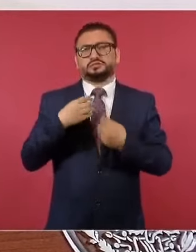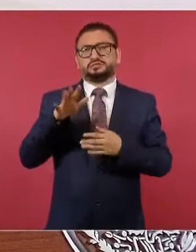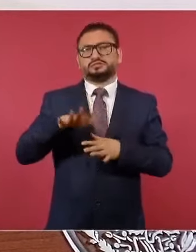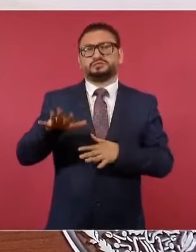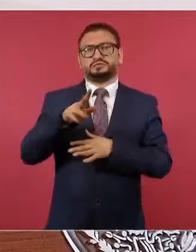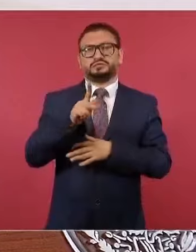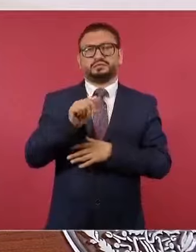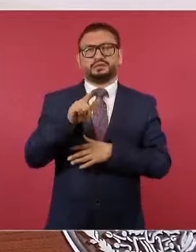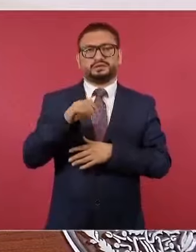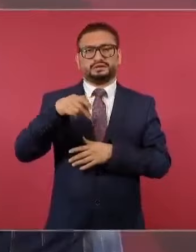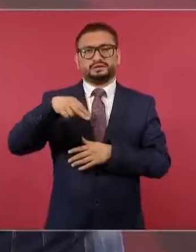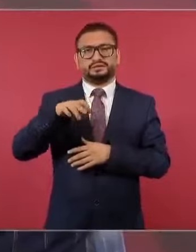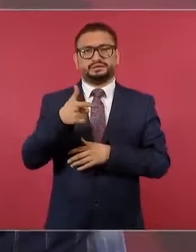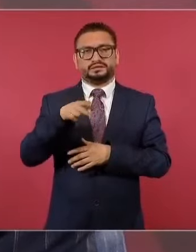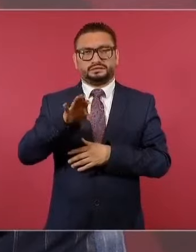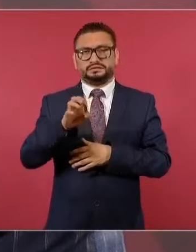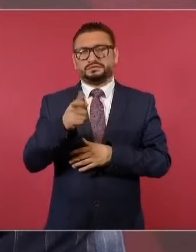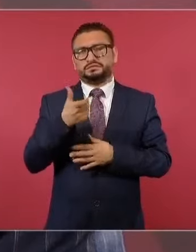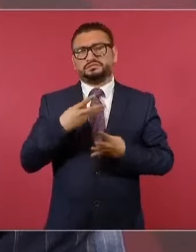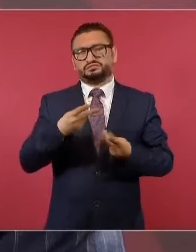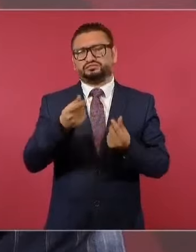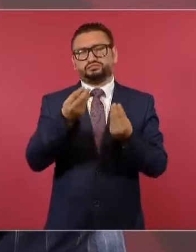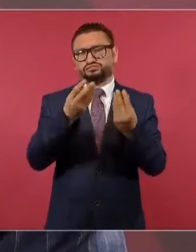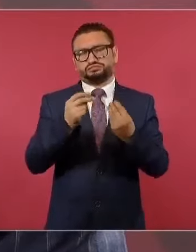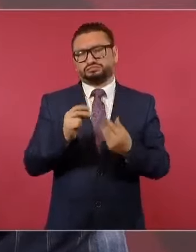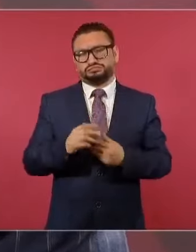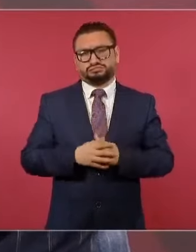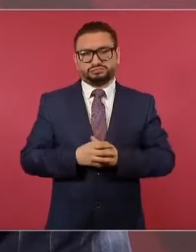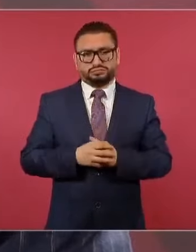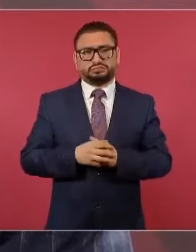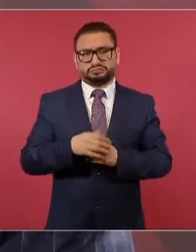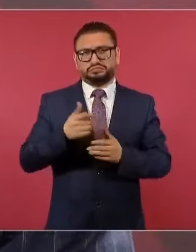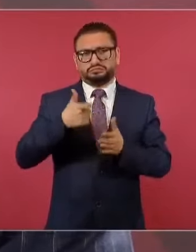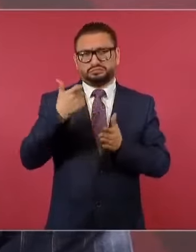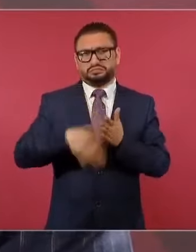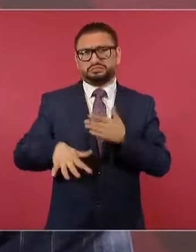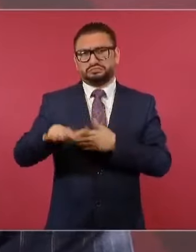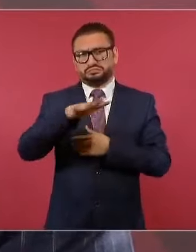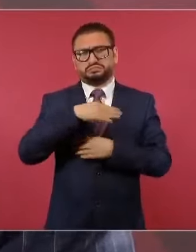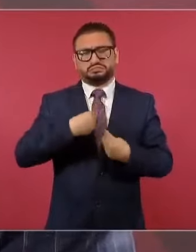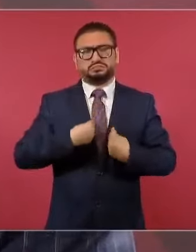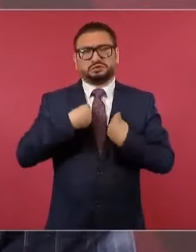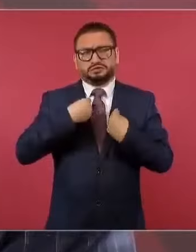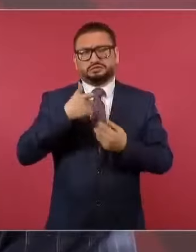se gasta mucho, es barata la vida